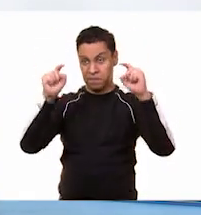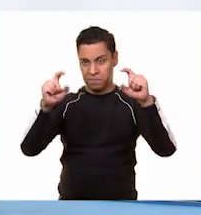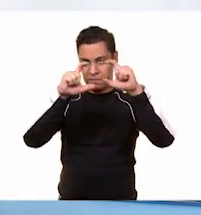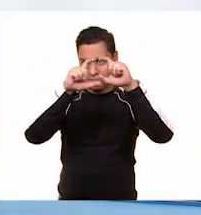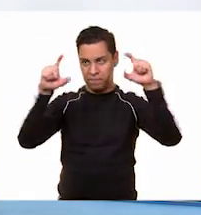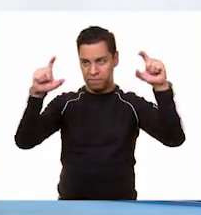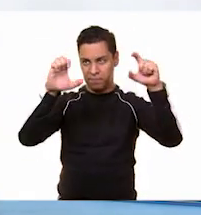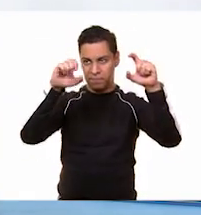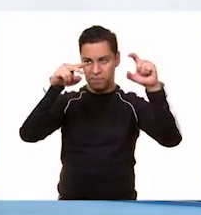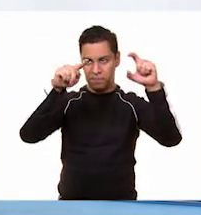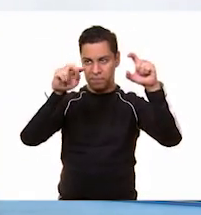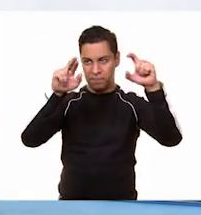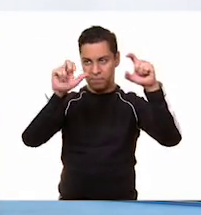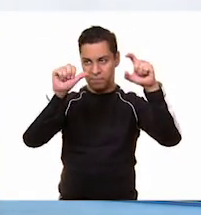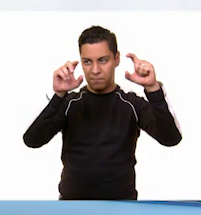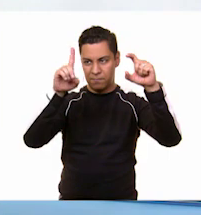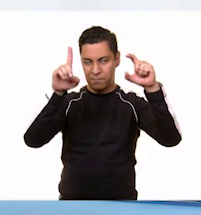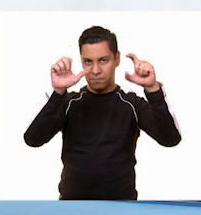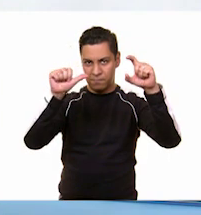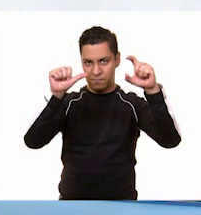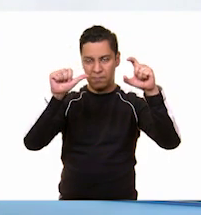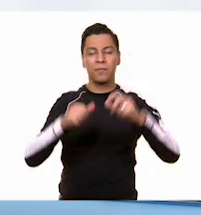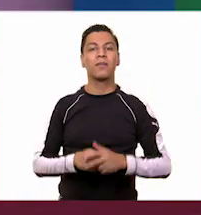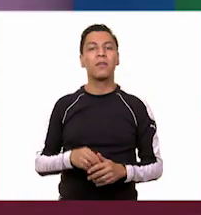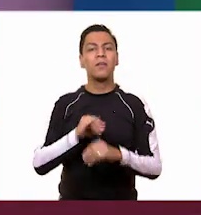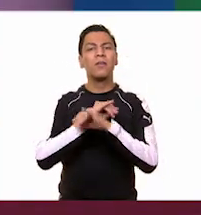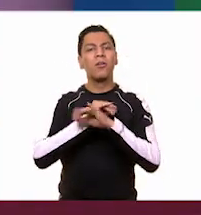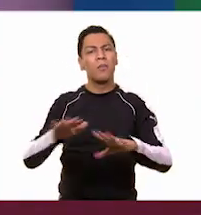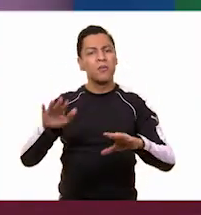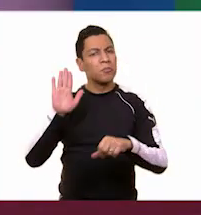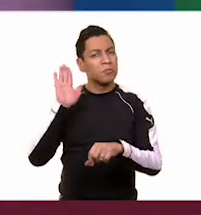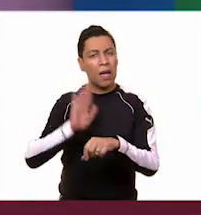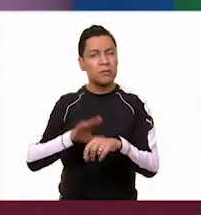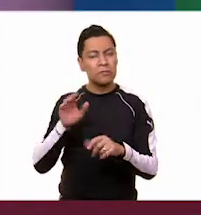¿cuál sería la información principal de esta nota?